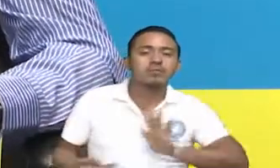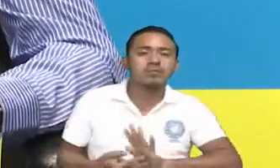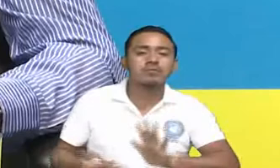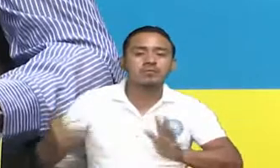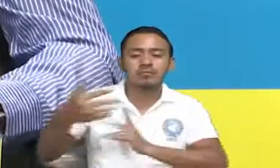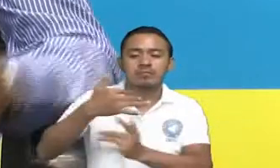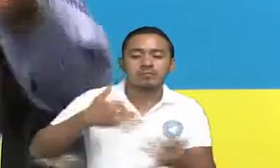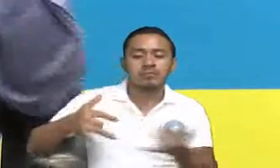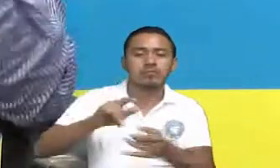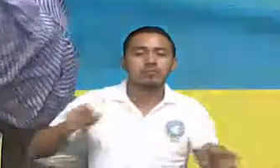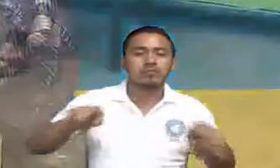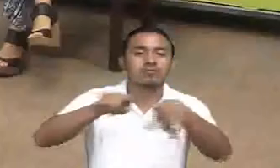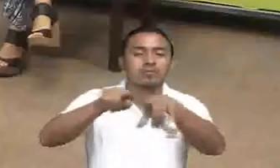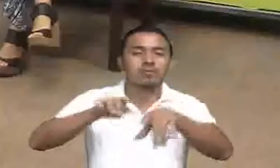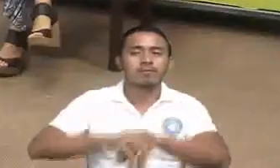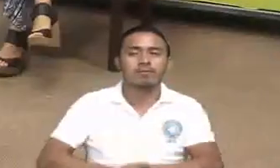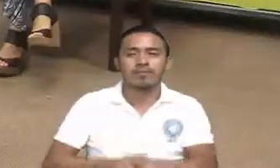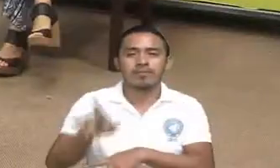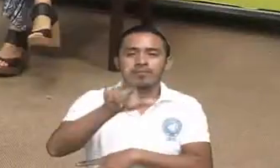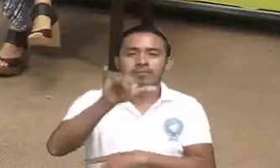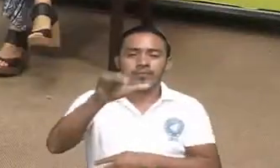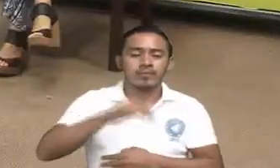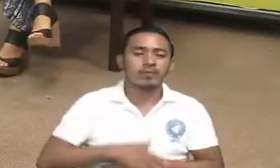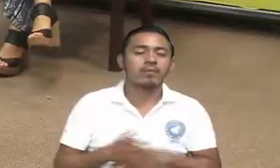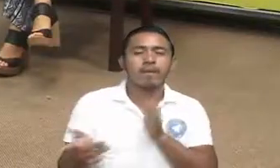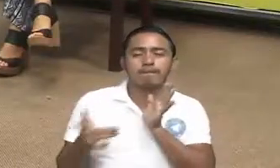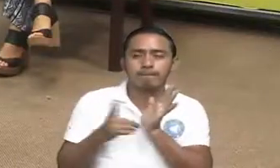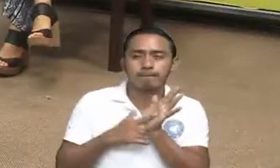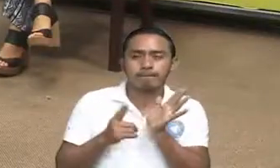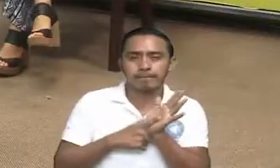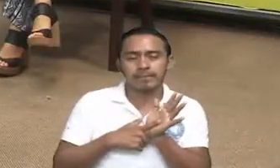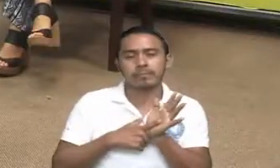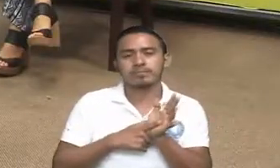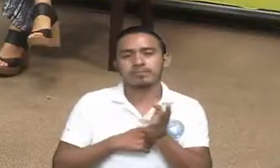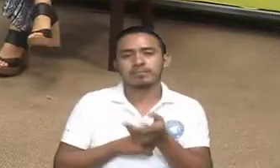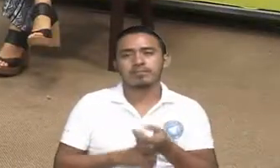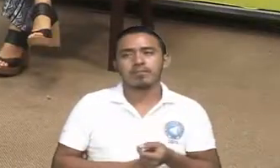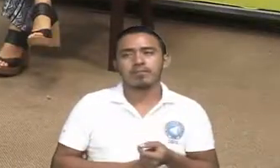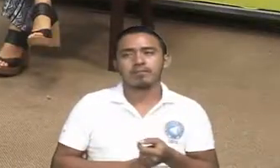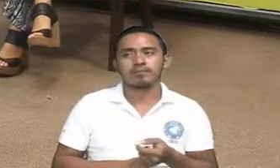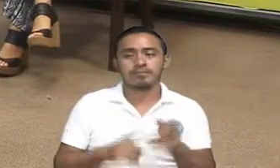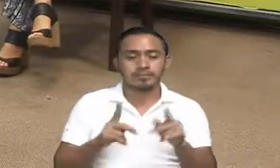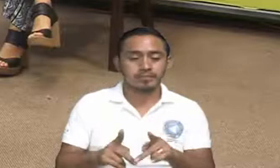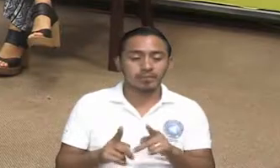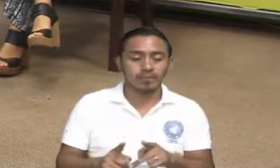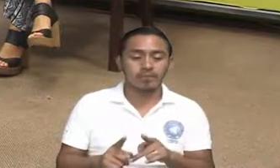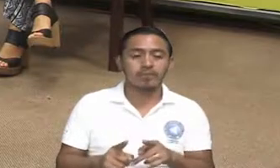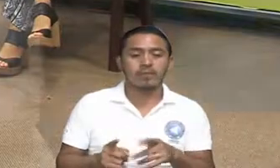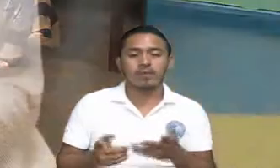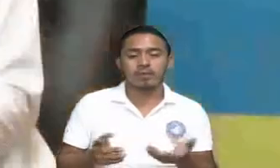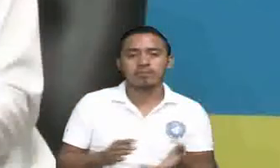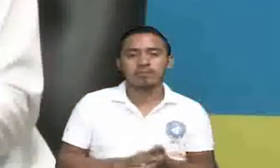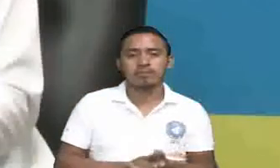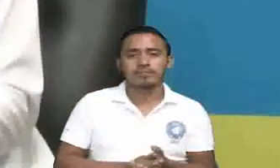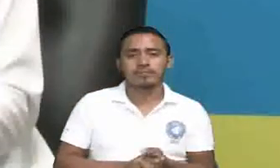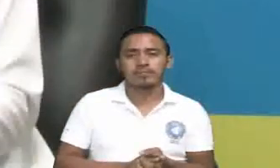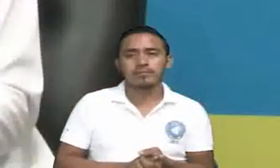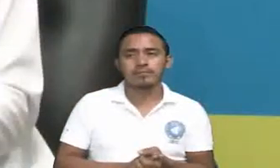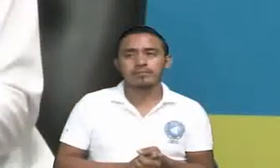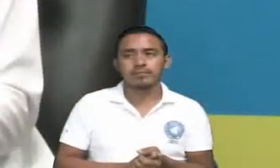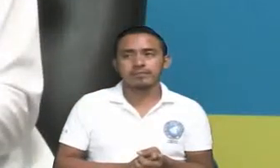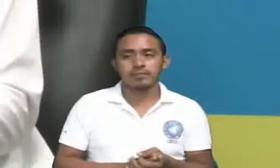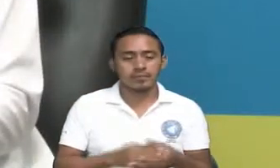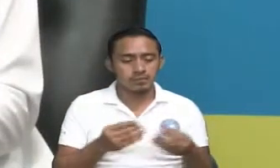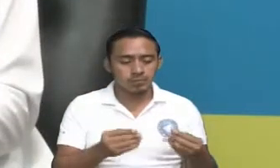relación. Licenciada, por ejemplo, la persona que viene de una relación, por ejemplo,